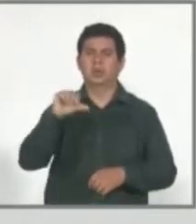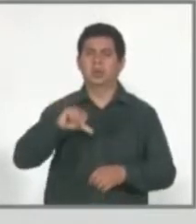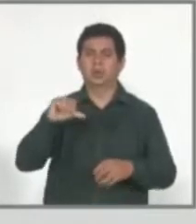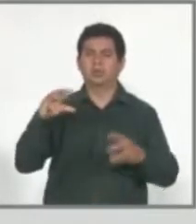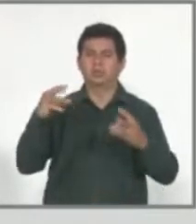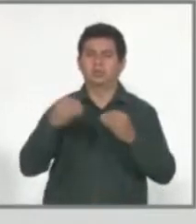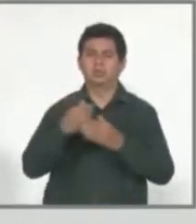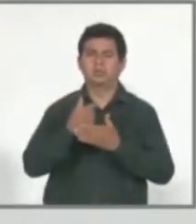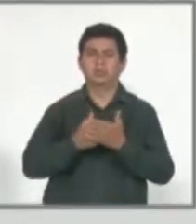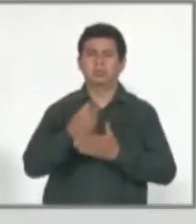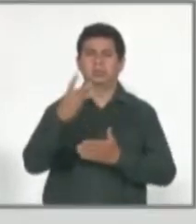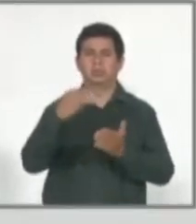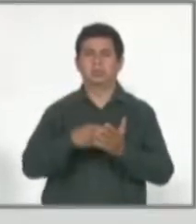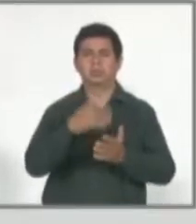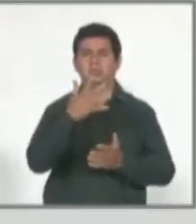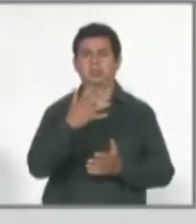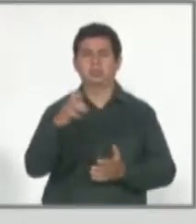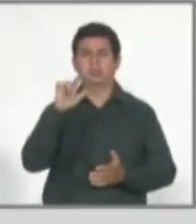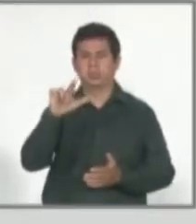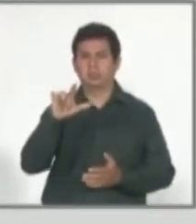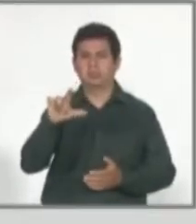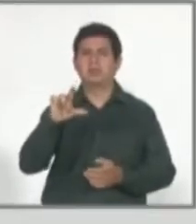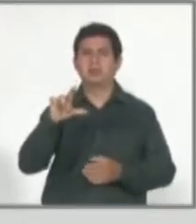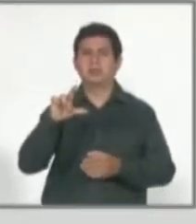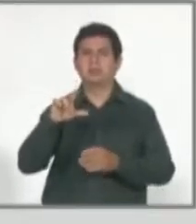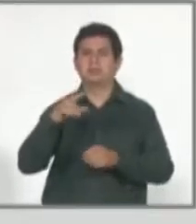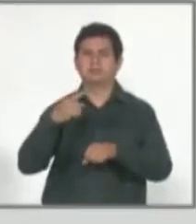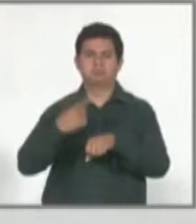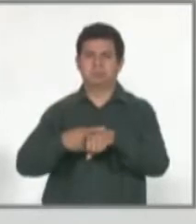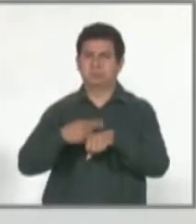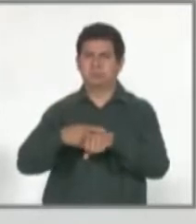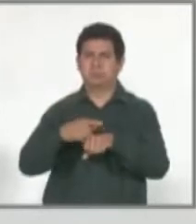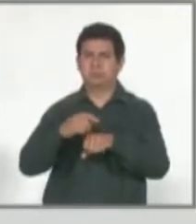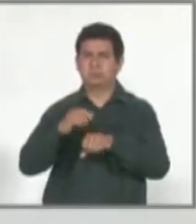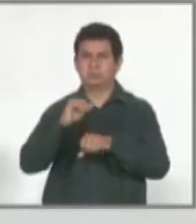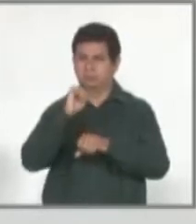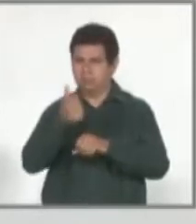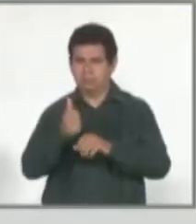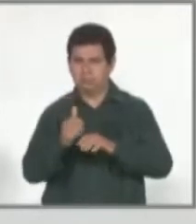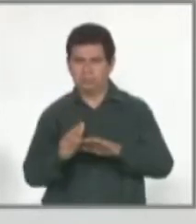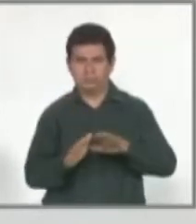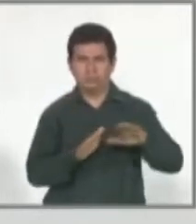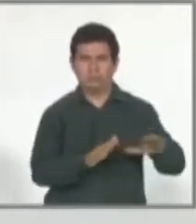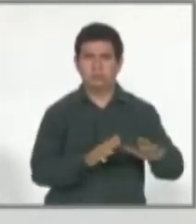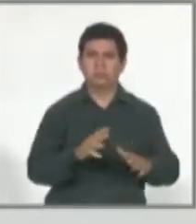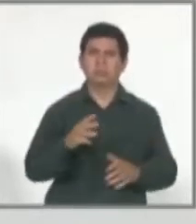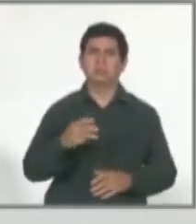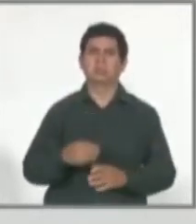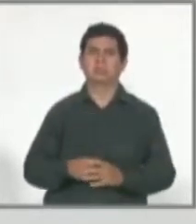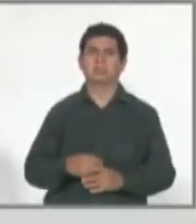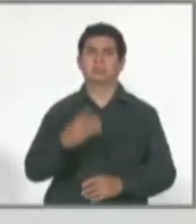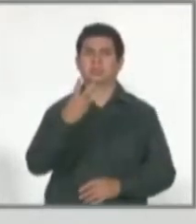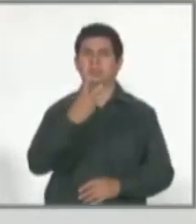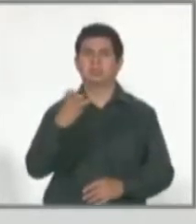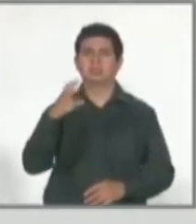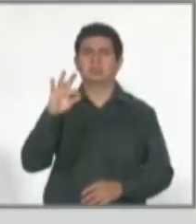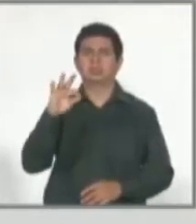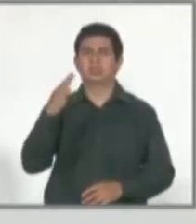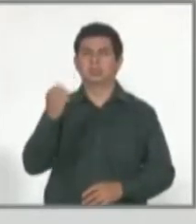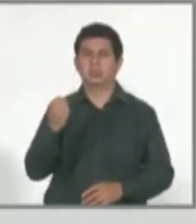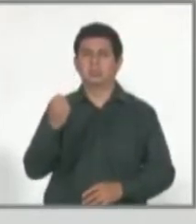de hoy tres mil 517 casos negativos por kobe 349